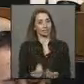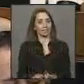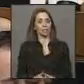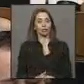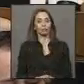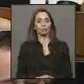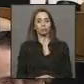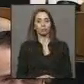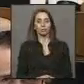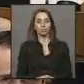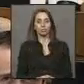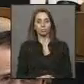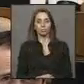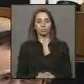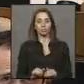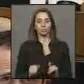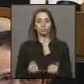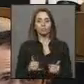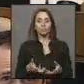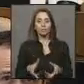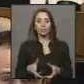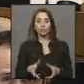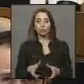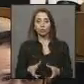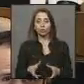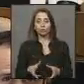El fútbol en particular